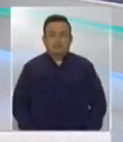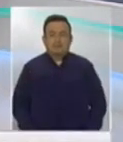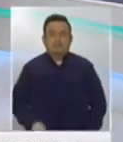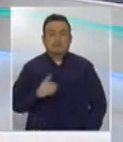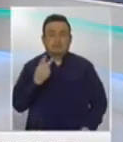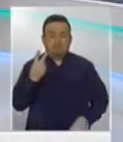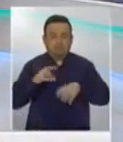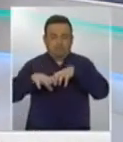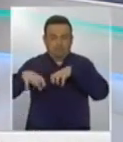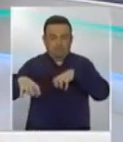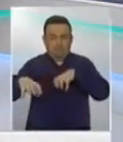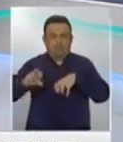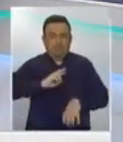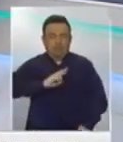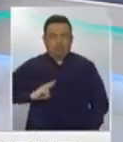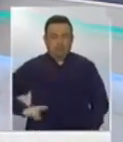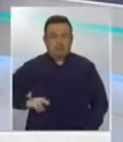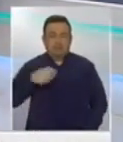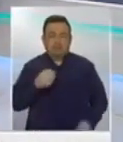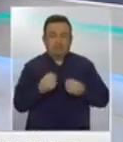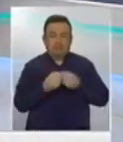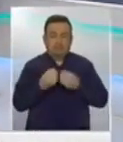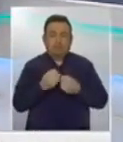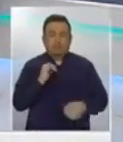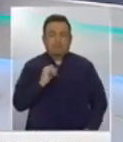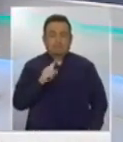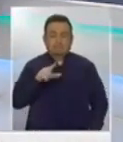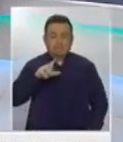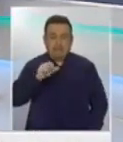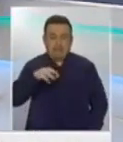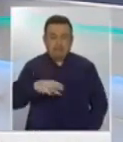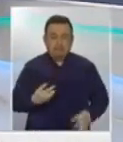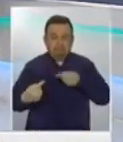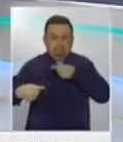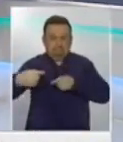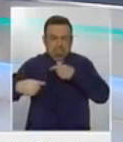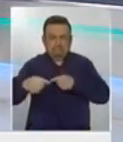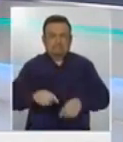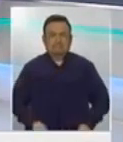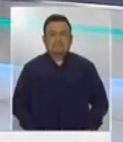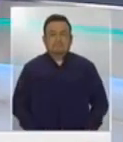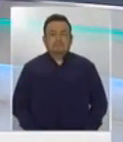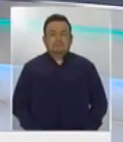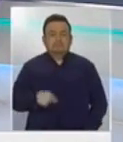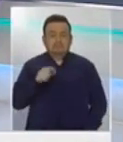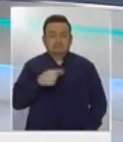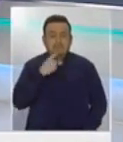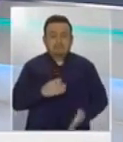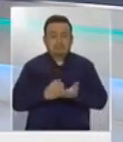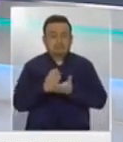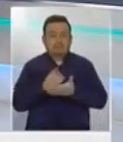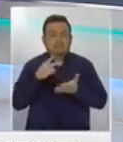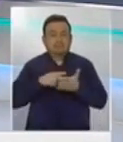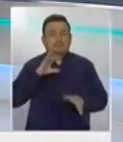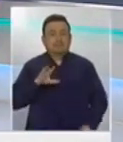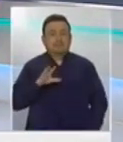son dos visiones del Islam, una de las tantas, porque hay otras más pequeñas. Y en este caso, Hezbollah, al principio de este atentado del año